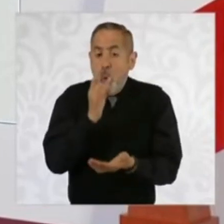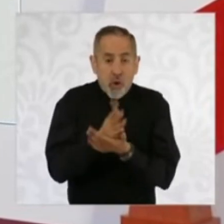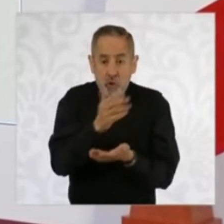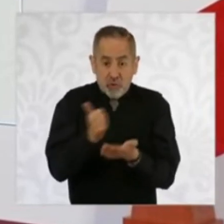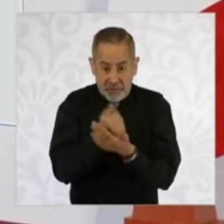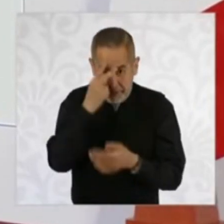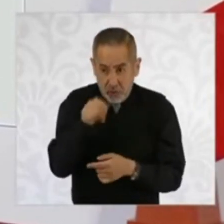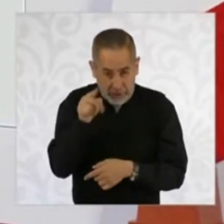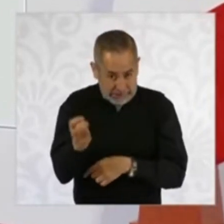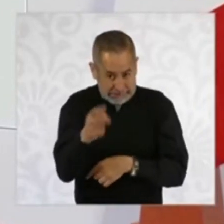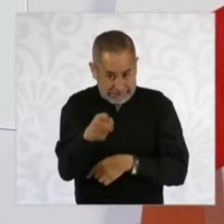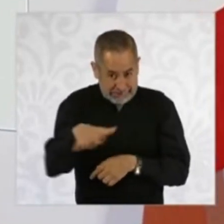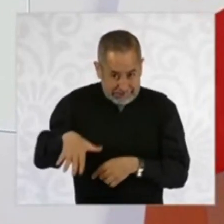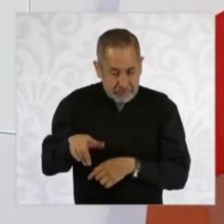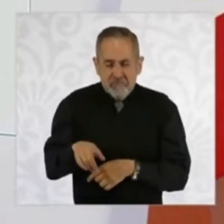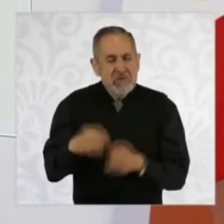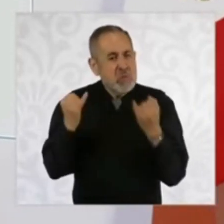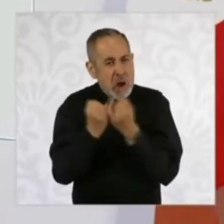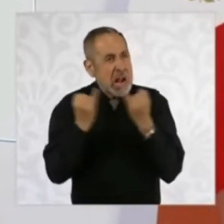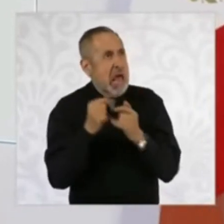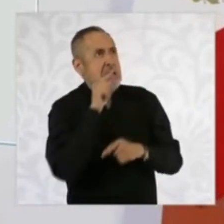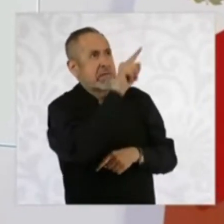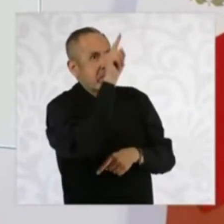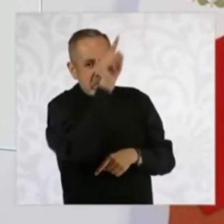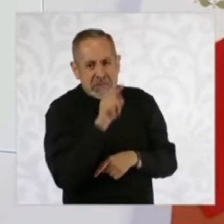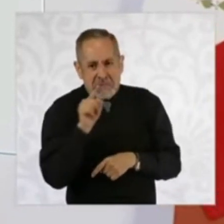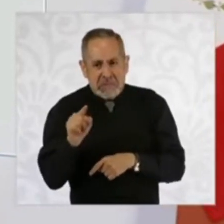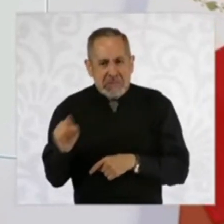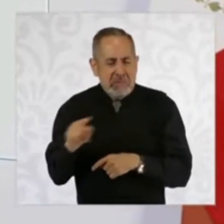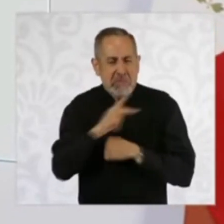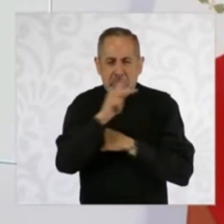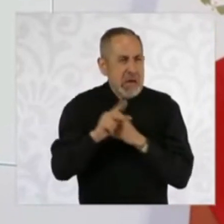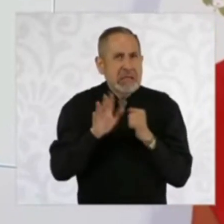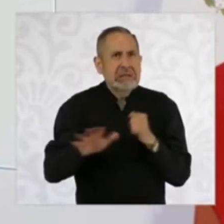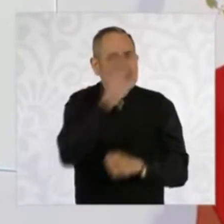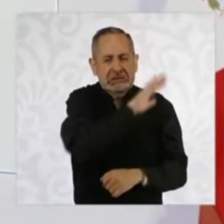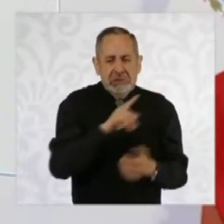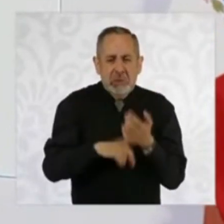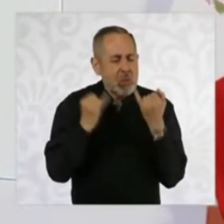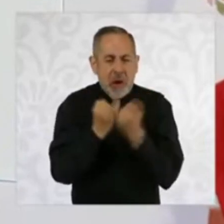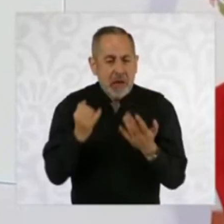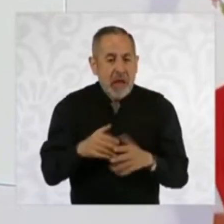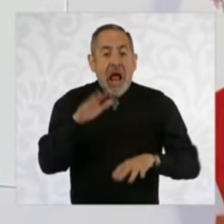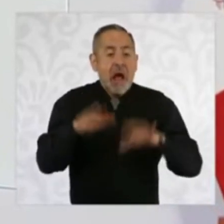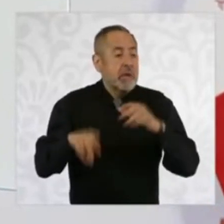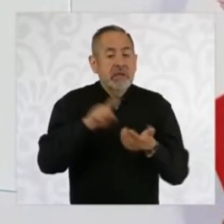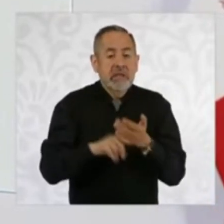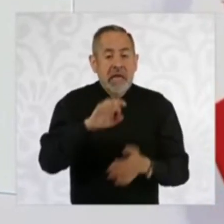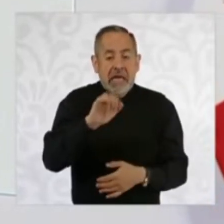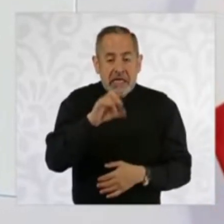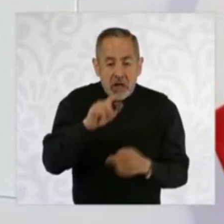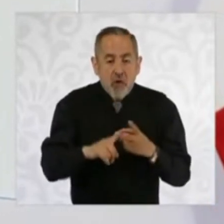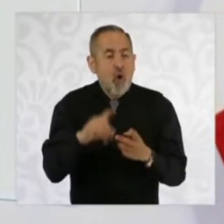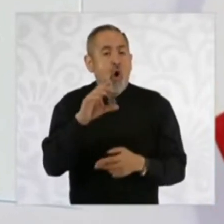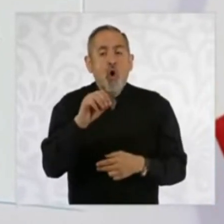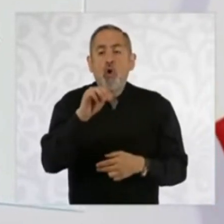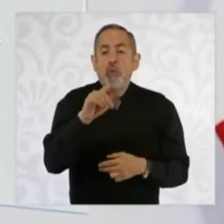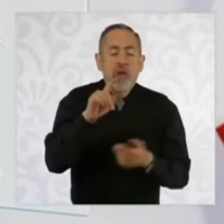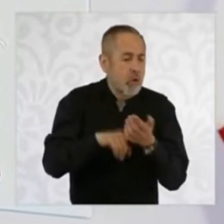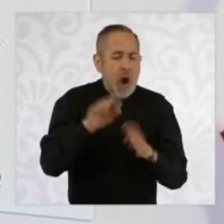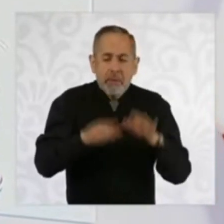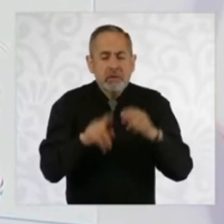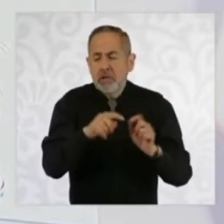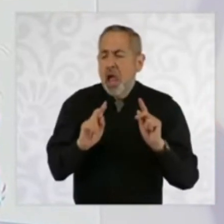México, sino en otros lugares del país. A veces los ejidatarios, incluso a veces comuneros, comuneras,